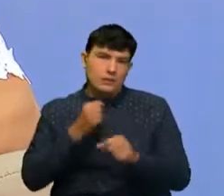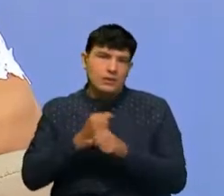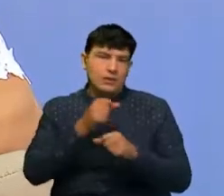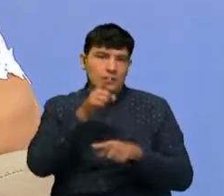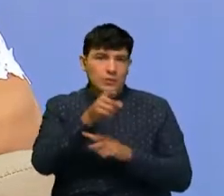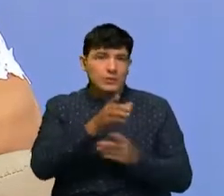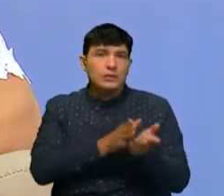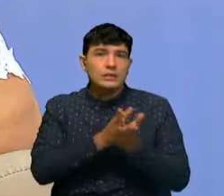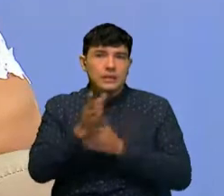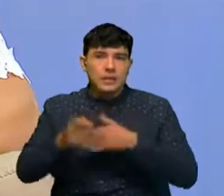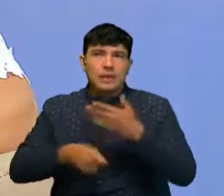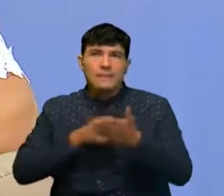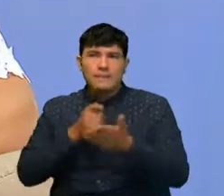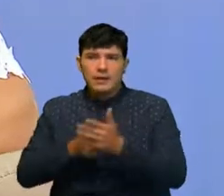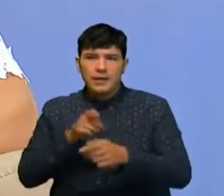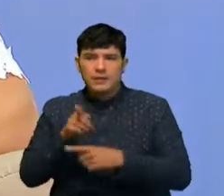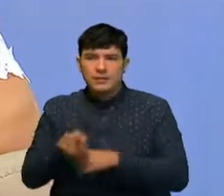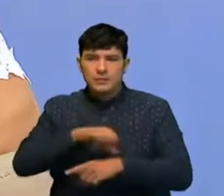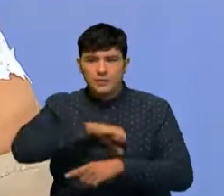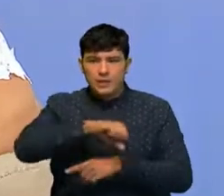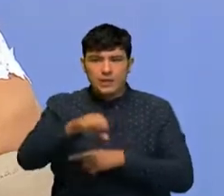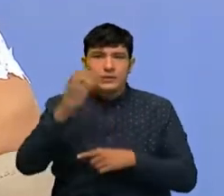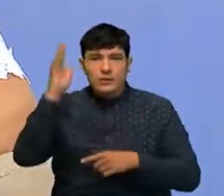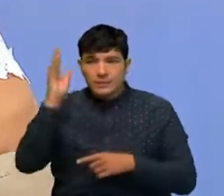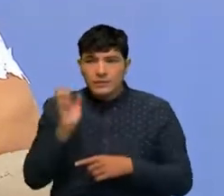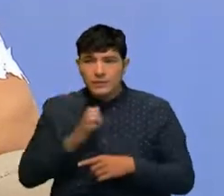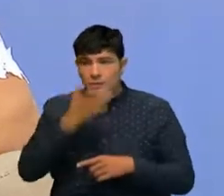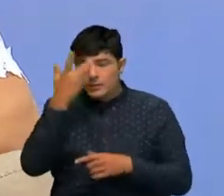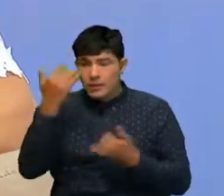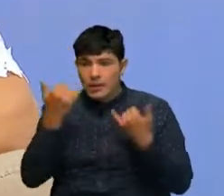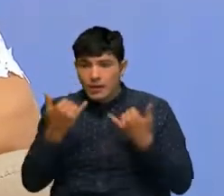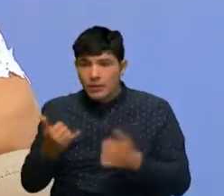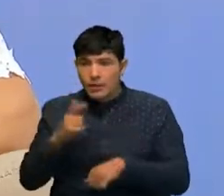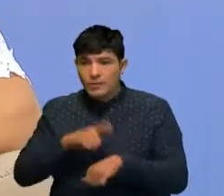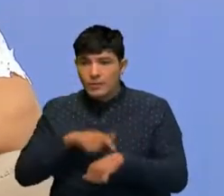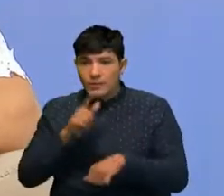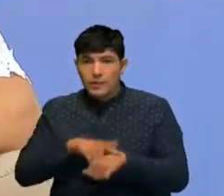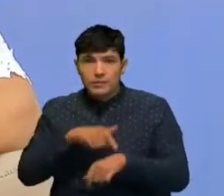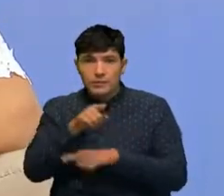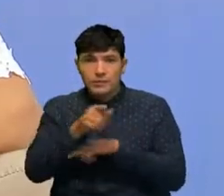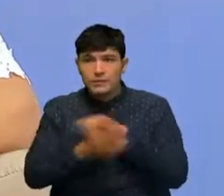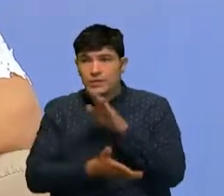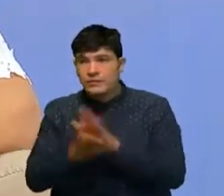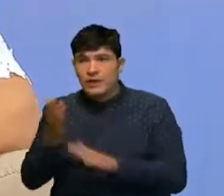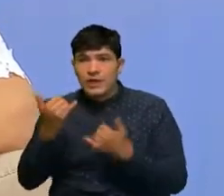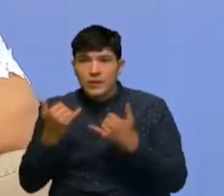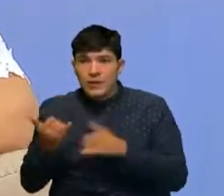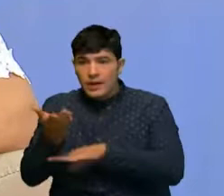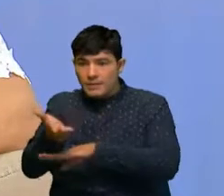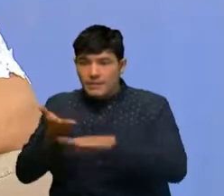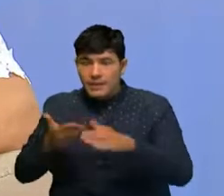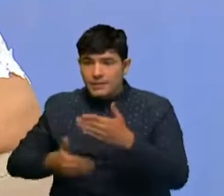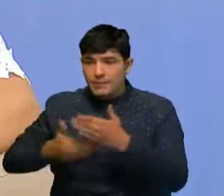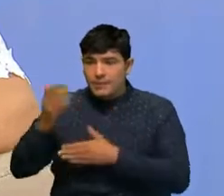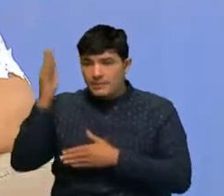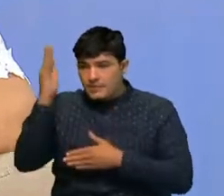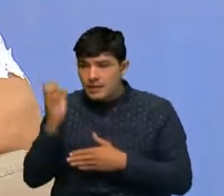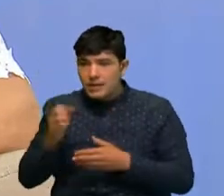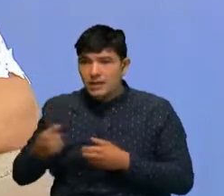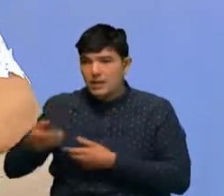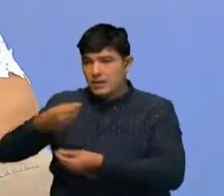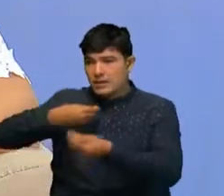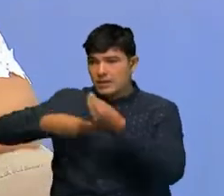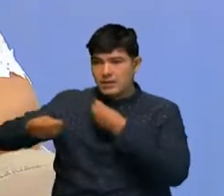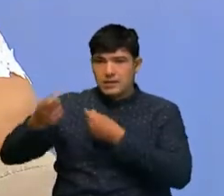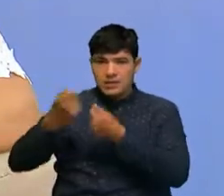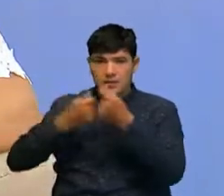cotizando para que tenga derecho a la pensión. ¿Por qué? Porque si se va en este momento, se presenta, empieza a solicitar ya sea la pensión, lo que hacen es que le dan una